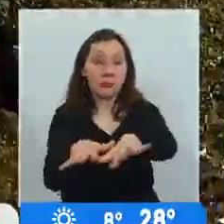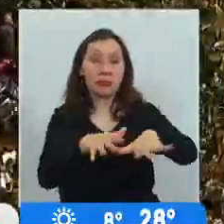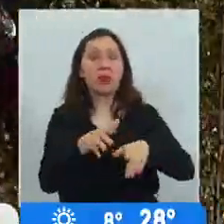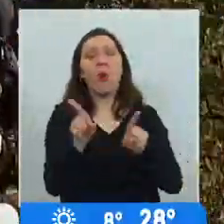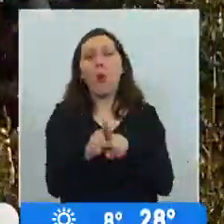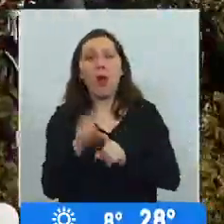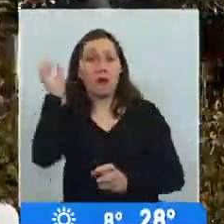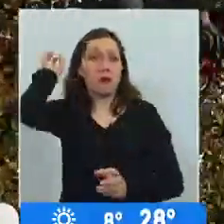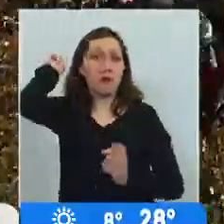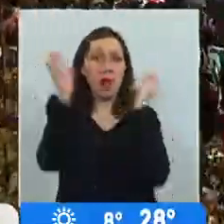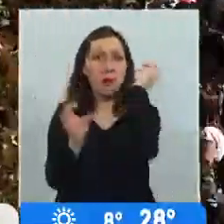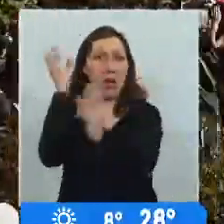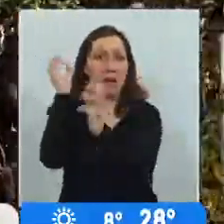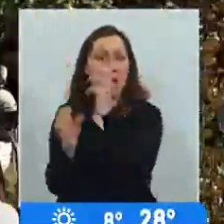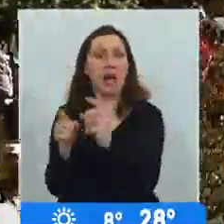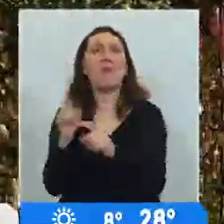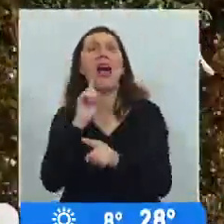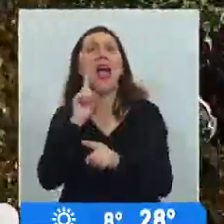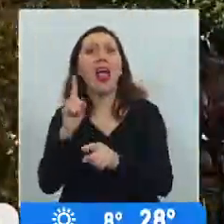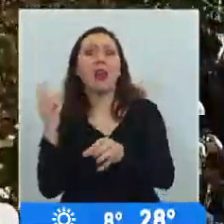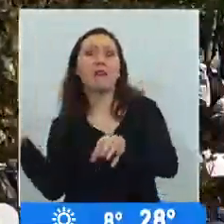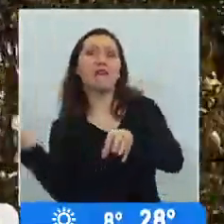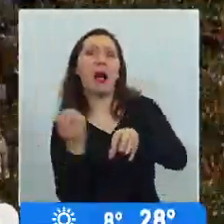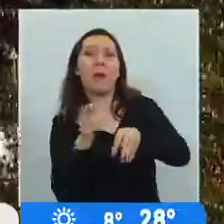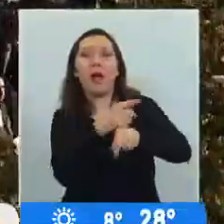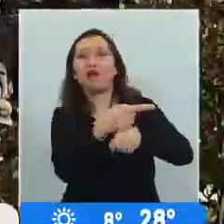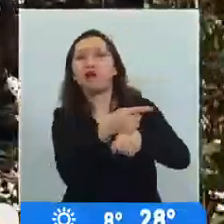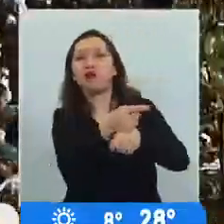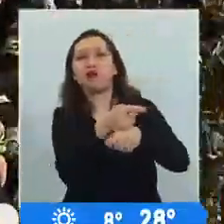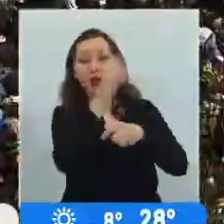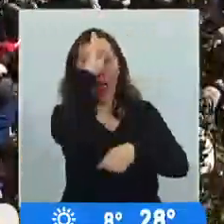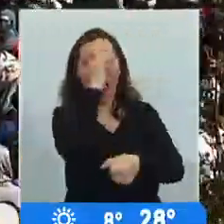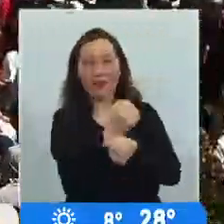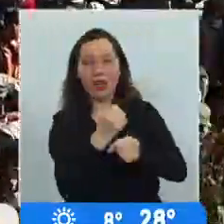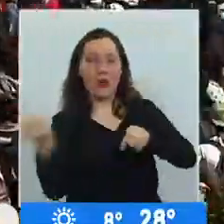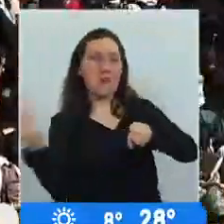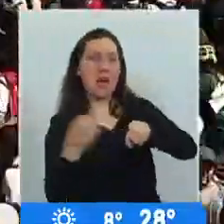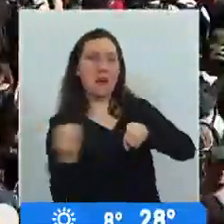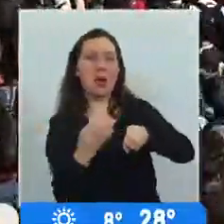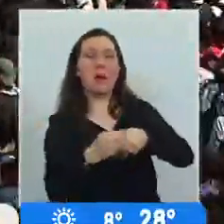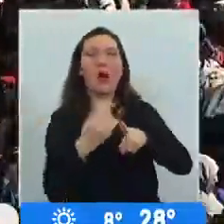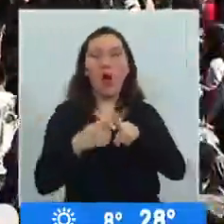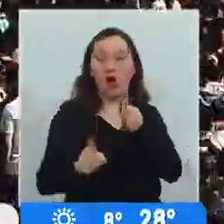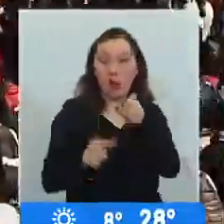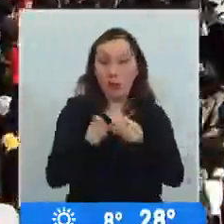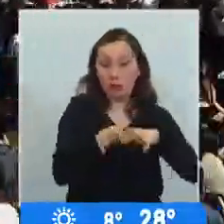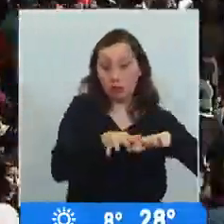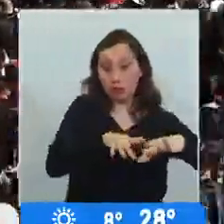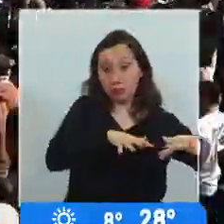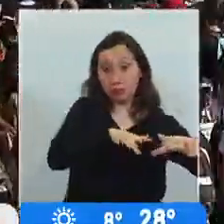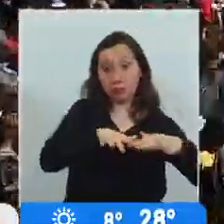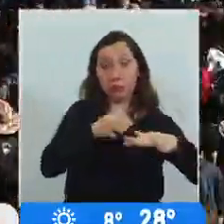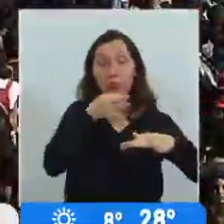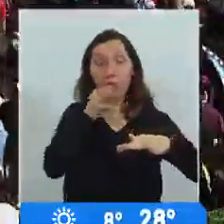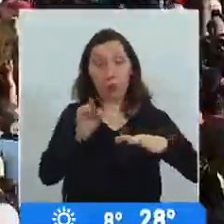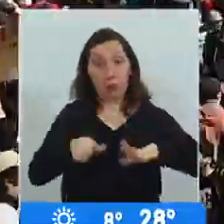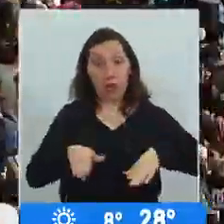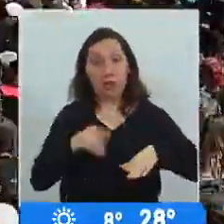lanzando objetos contundentes al carro de carabineros. Por otra parte, hay un grupo que se encuentra ahí en ese mismo lugar y que, claro, como tú lo